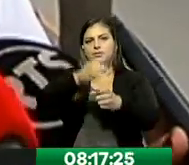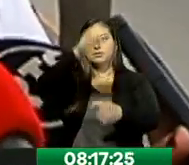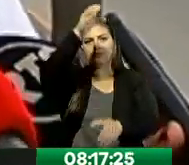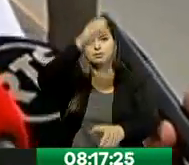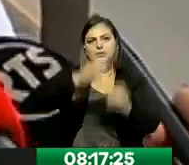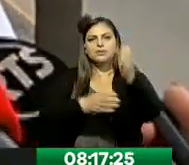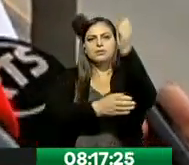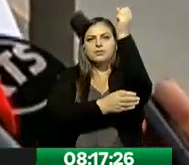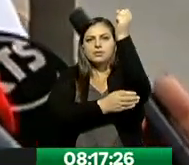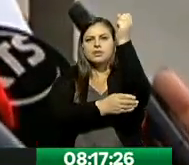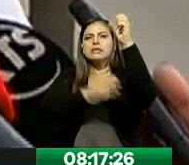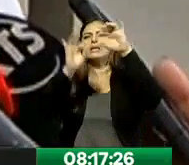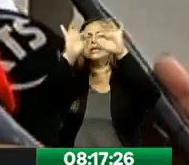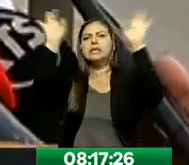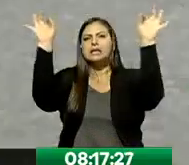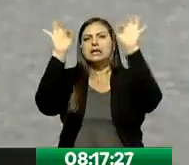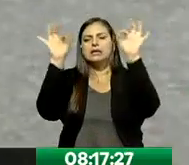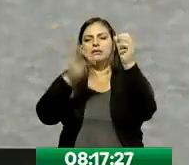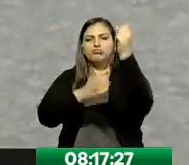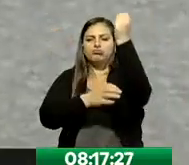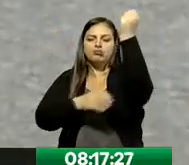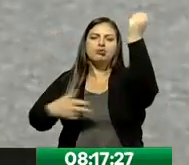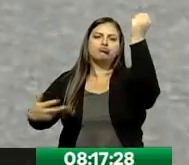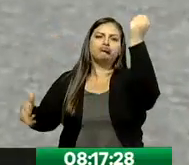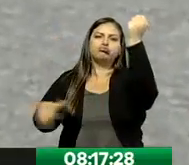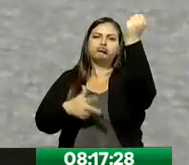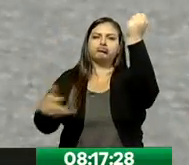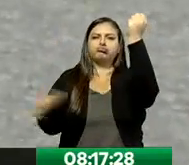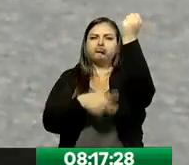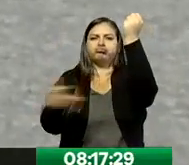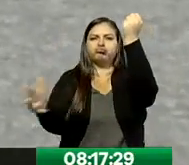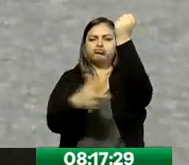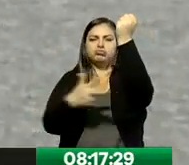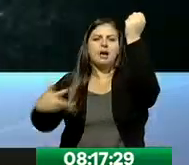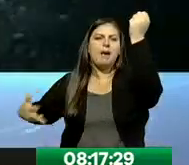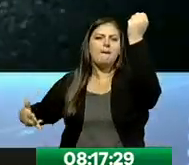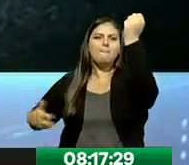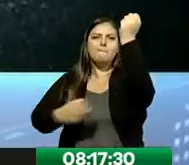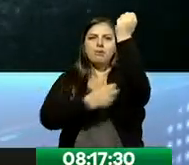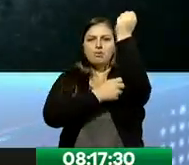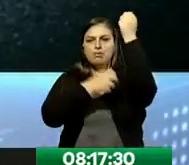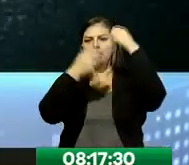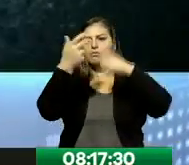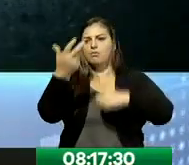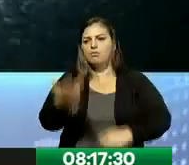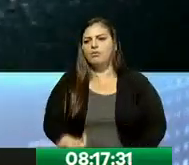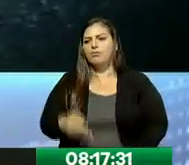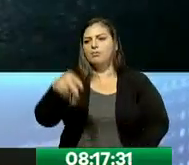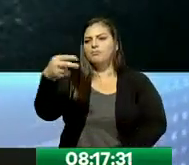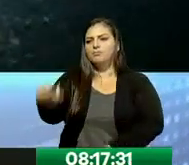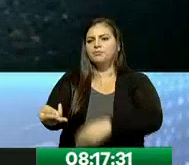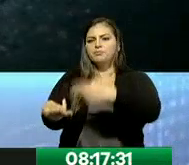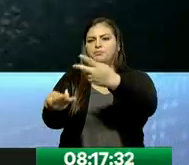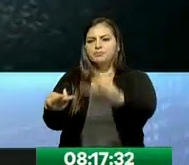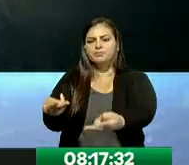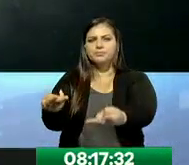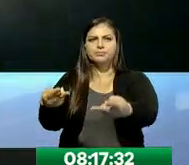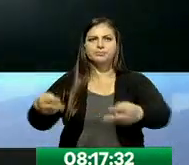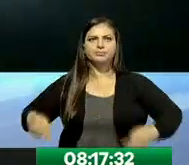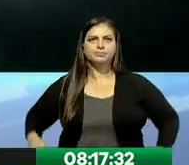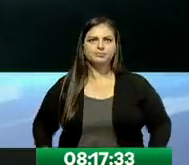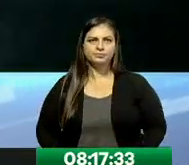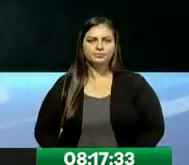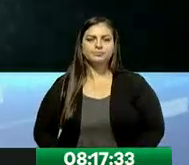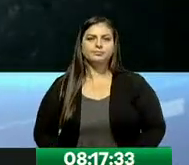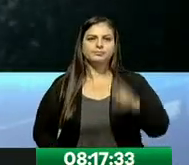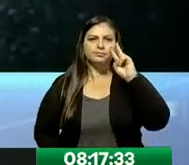carril, estrellamiento, y hay un nuevo estrellamiento sobre el poste metálico que se encuentra a mis espaldas, producto de lo cual pierden el